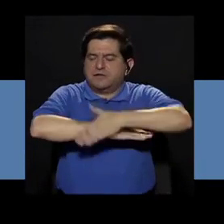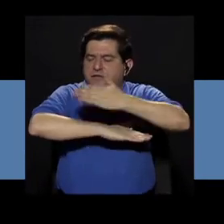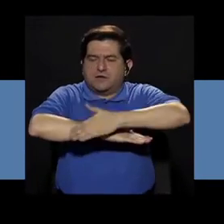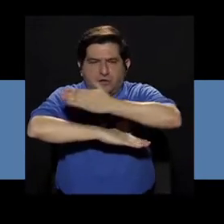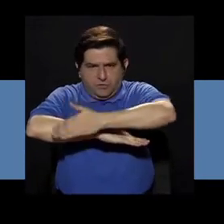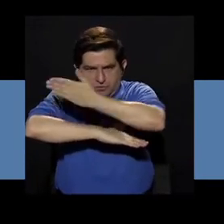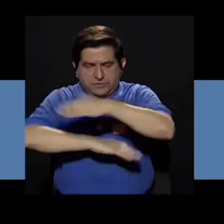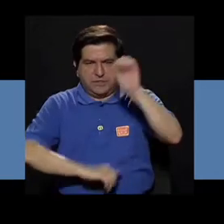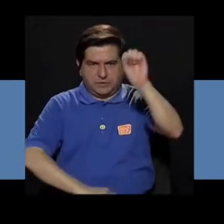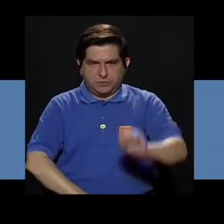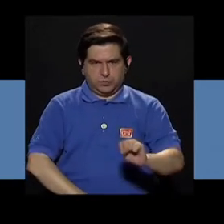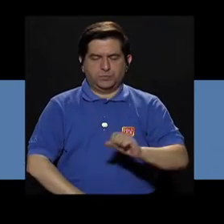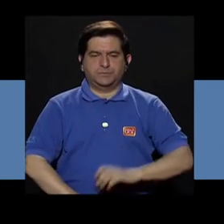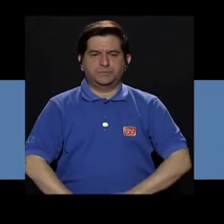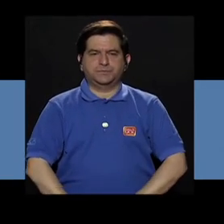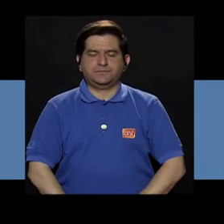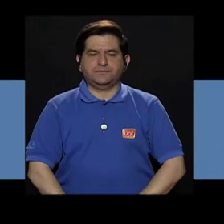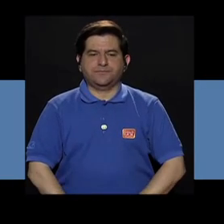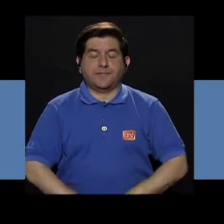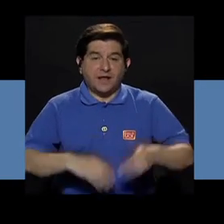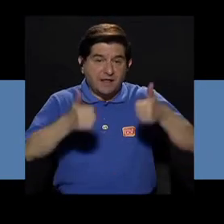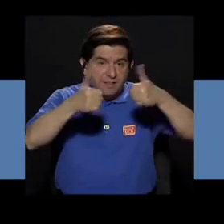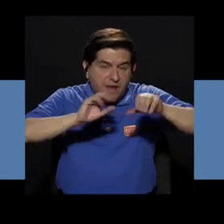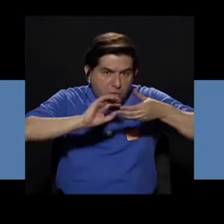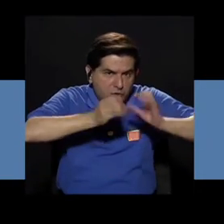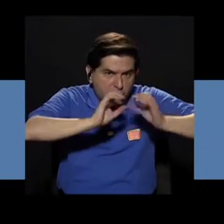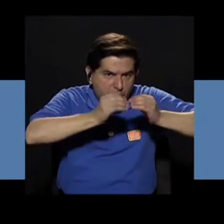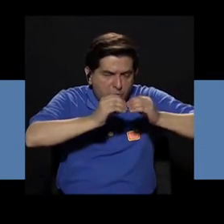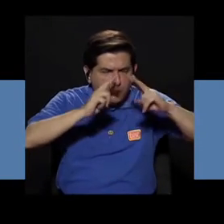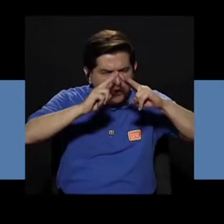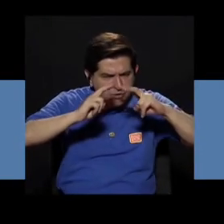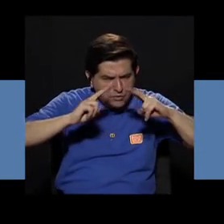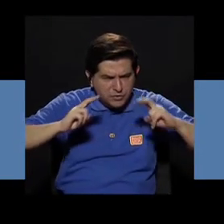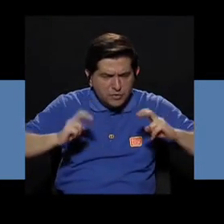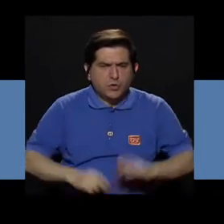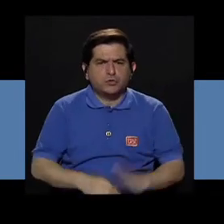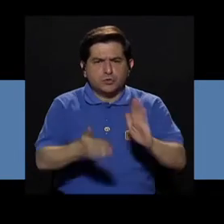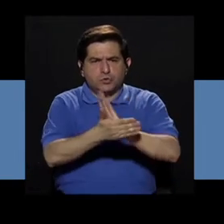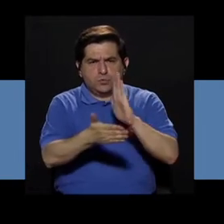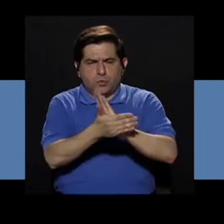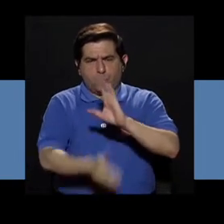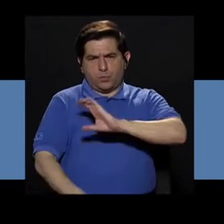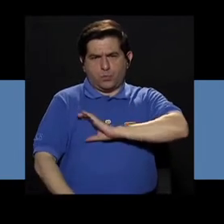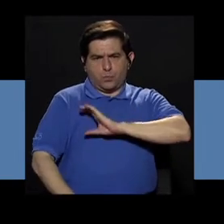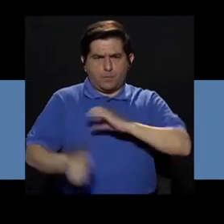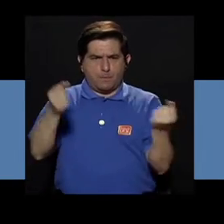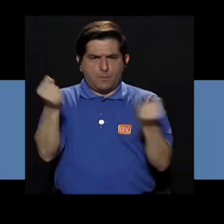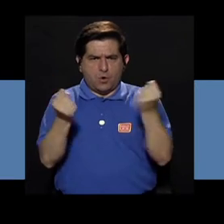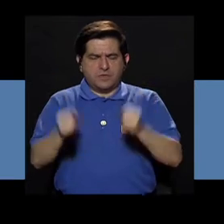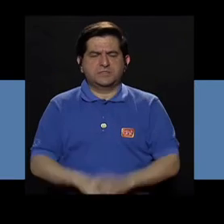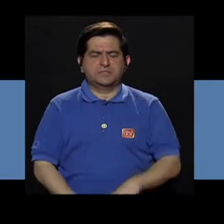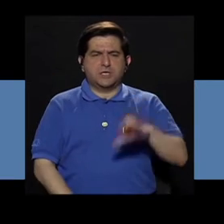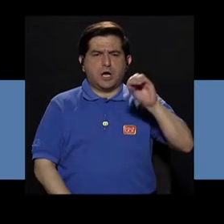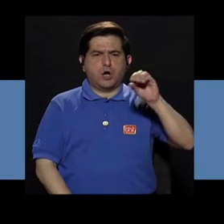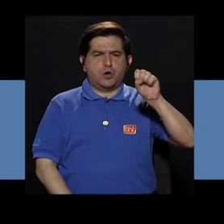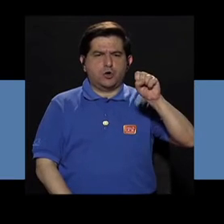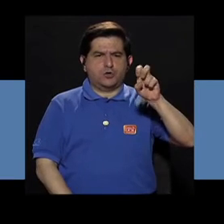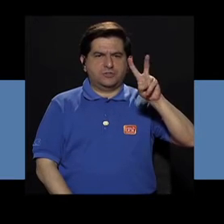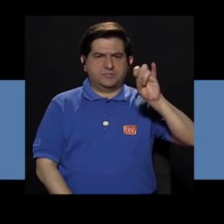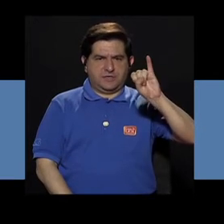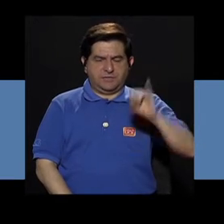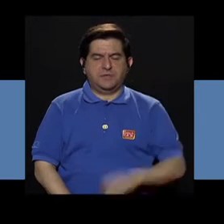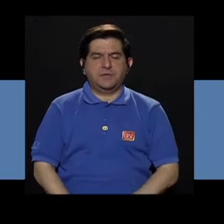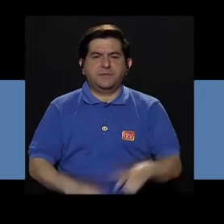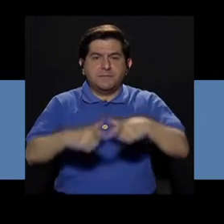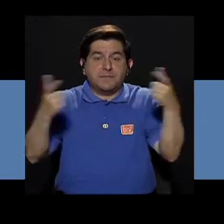como la Costanera. Bueno, de acuerdo con los datos que se analizaron de las boletas de los oficiales de tránsito del COSEBI,